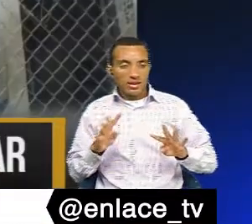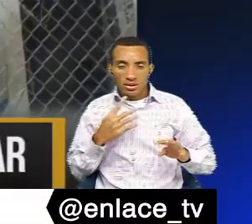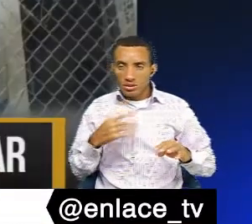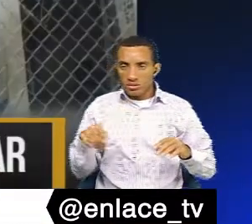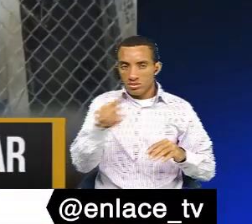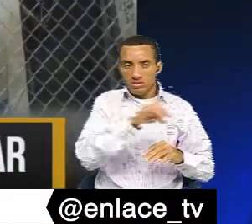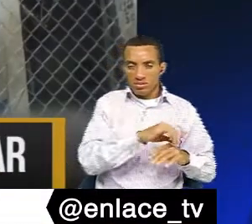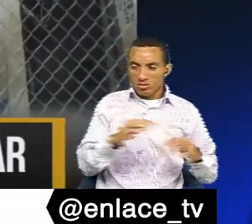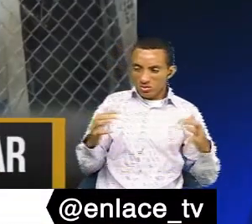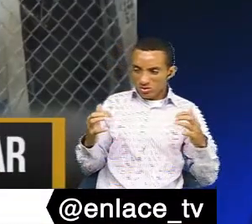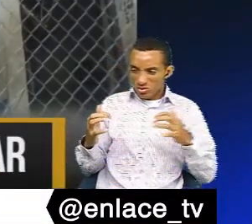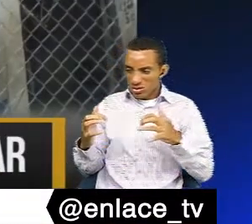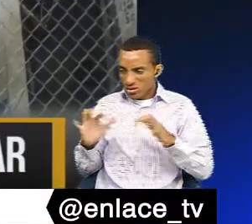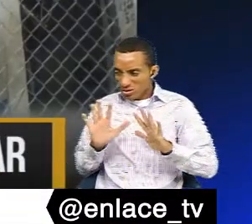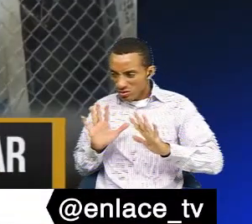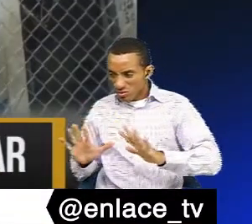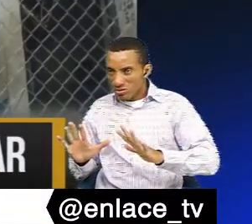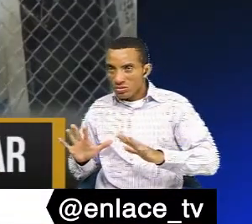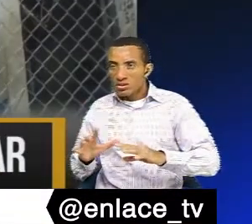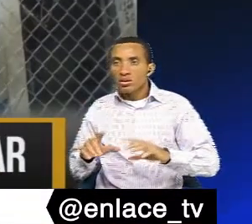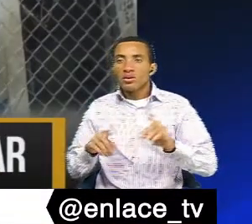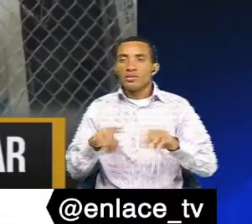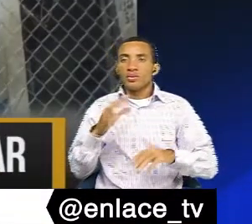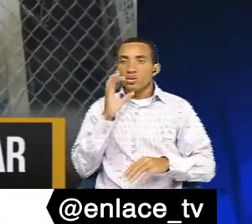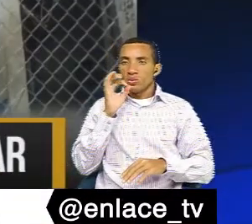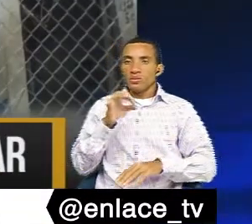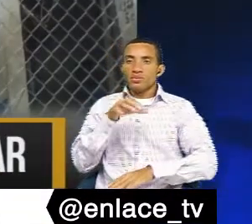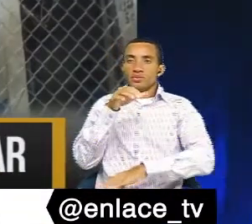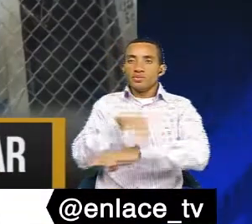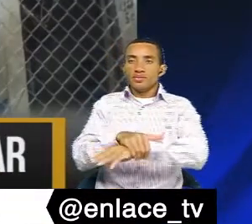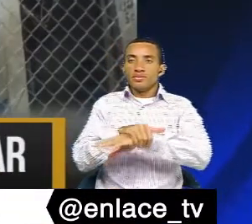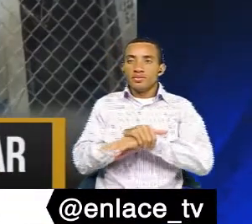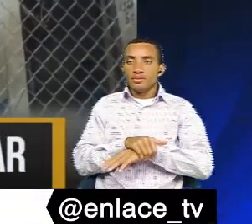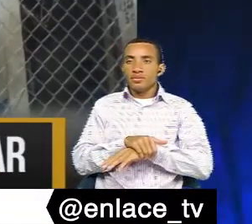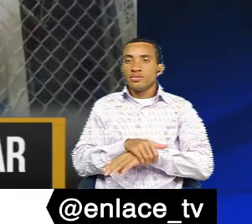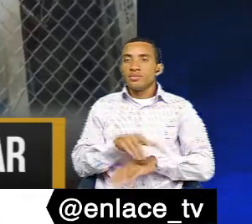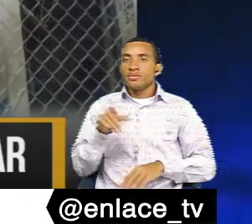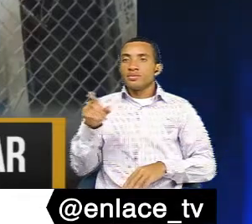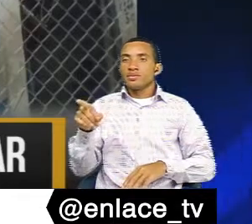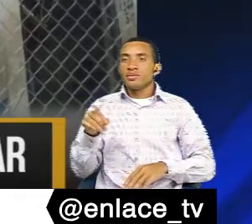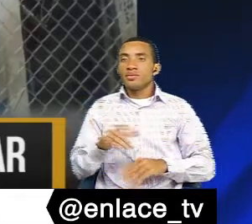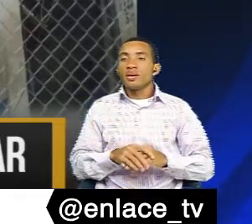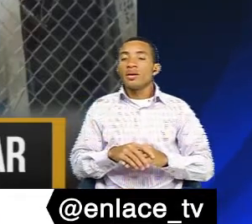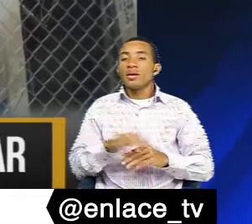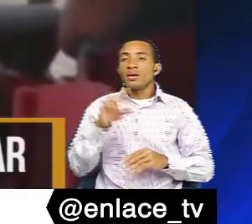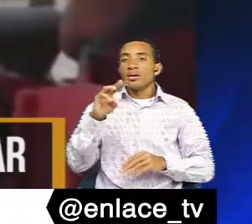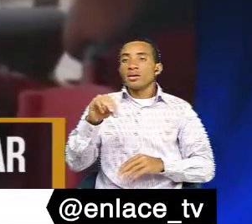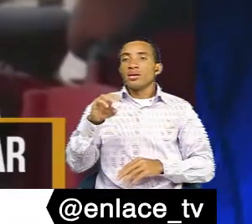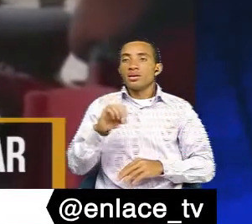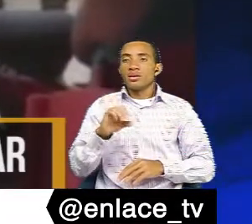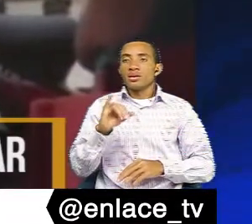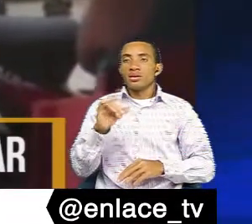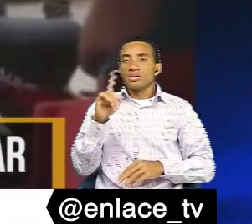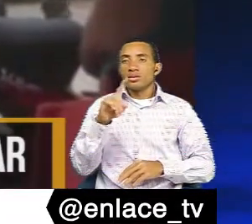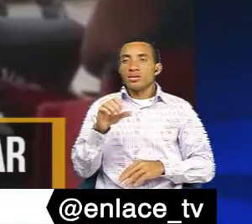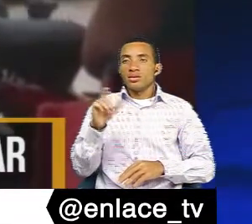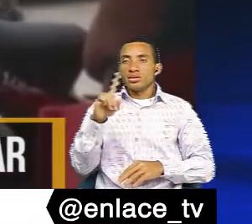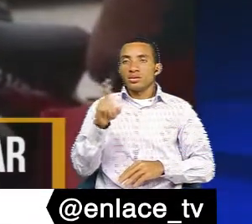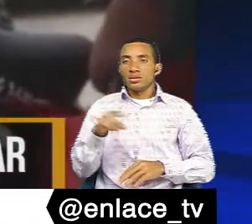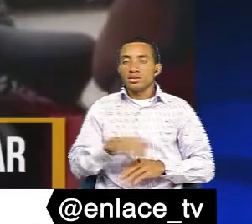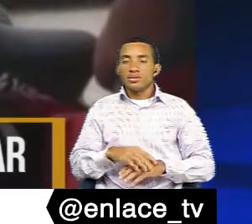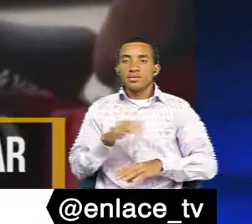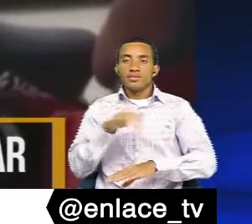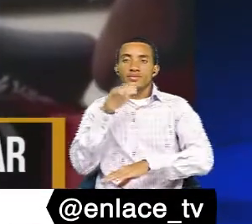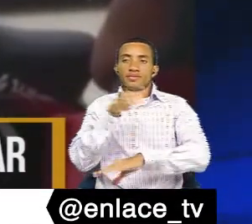En esta fotografía se observa al dirigente de la Unión Sindical Obrera y Funtramiexco Moisés Barón, quien está detenido en este